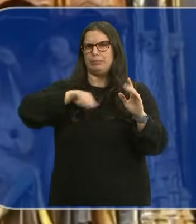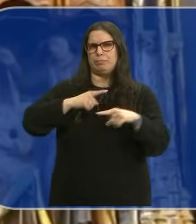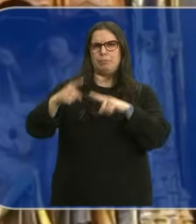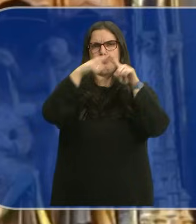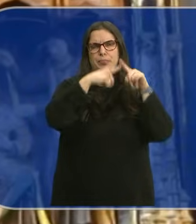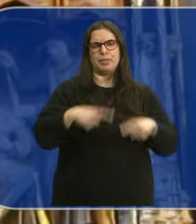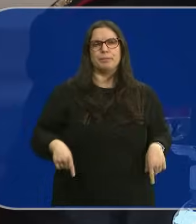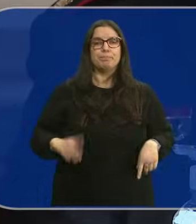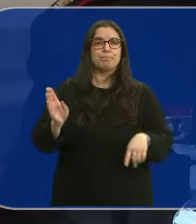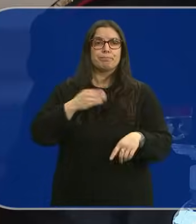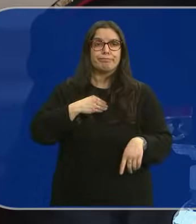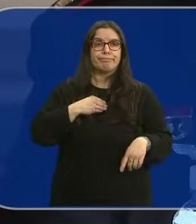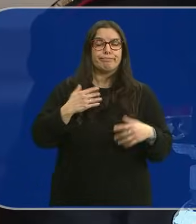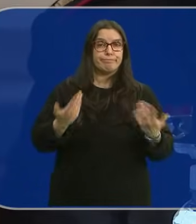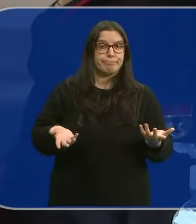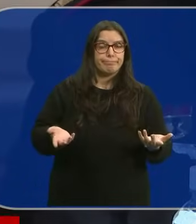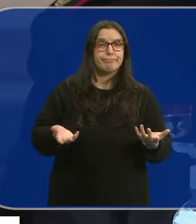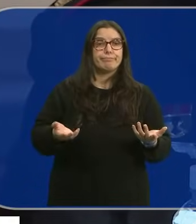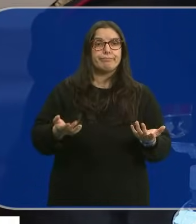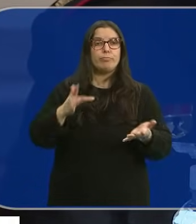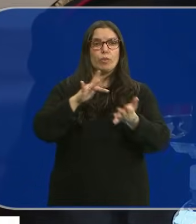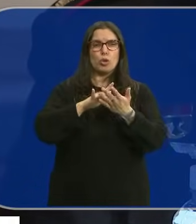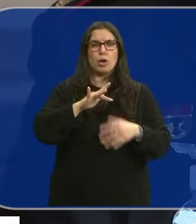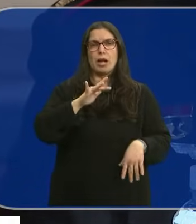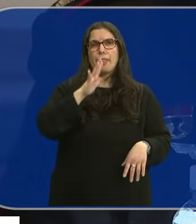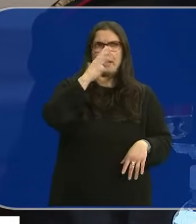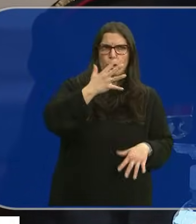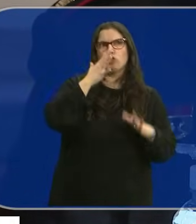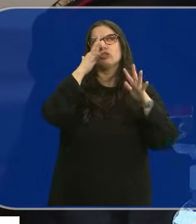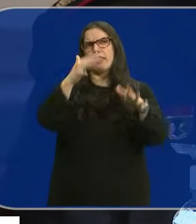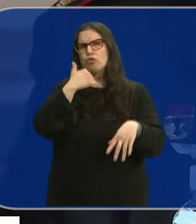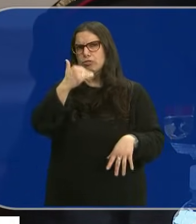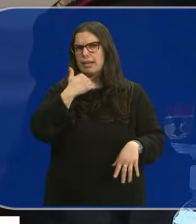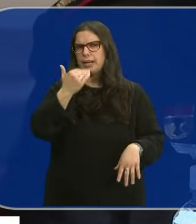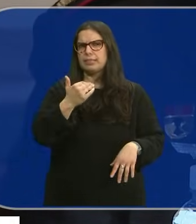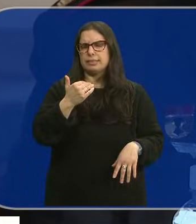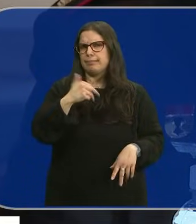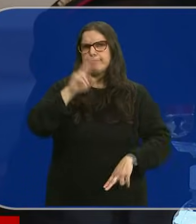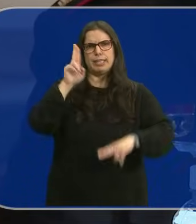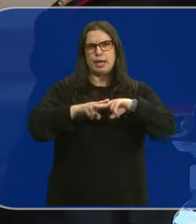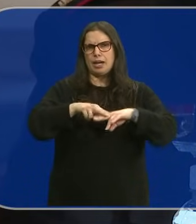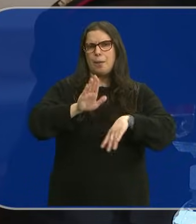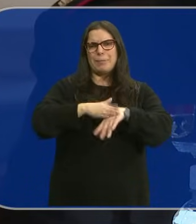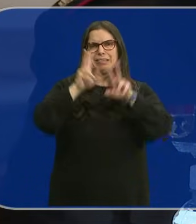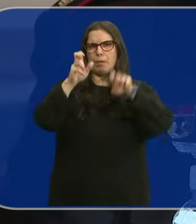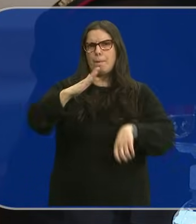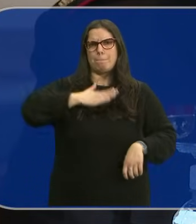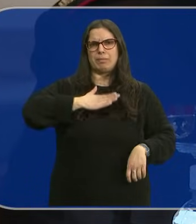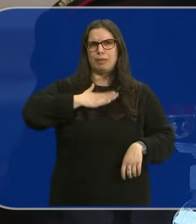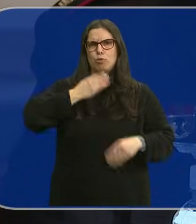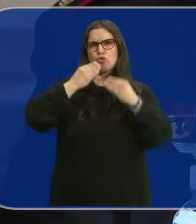país. Fue, desgraciadamente, un lustro, una década casi negra para el patrimonio